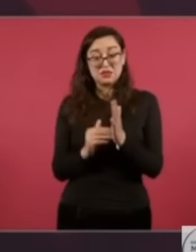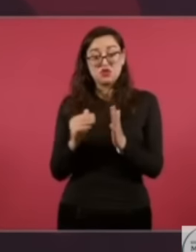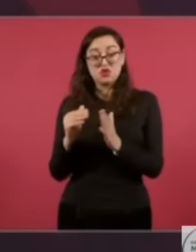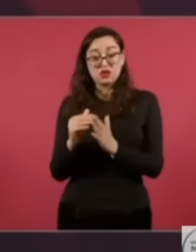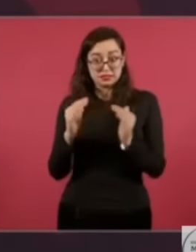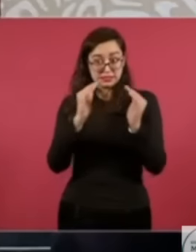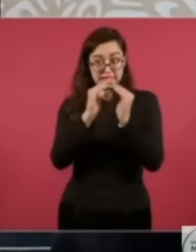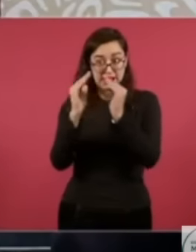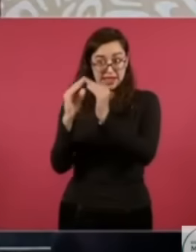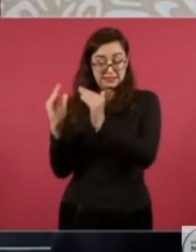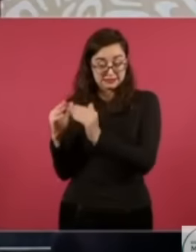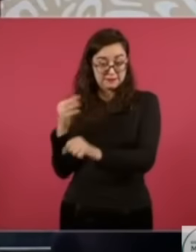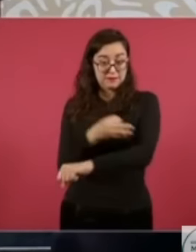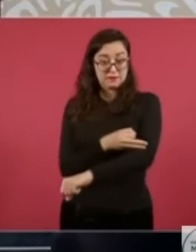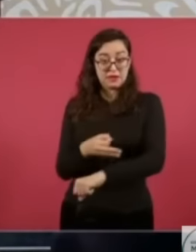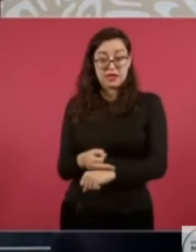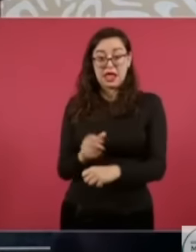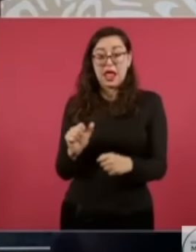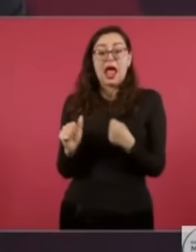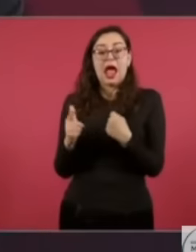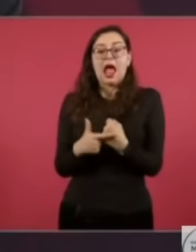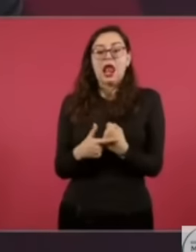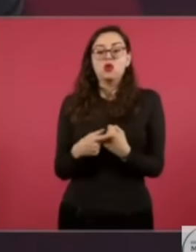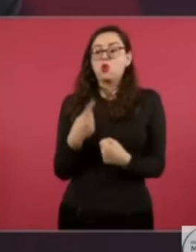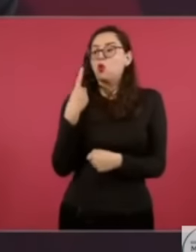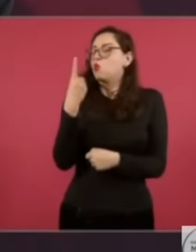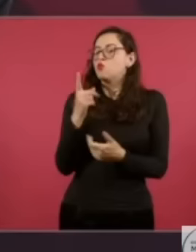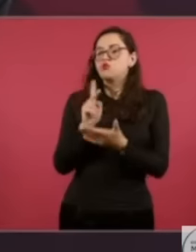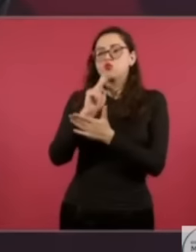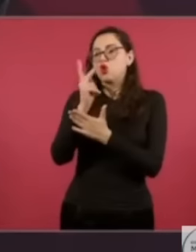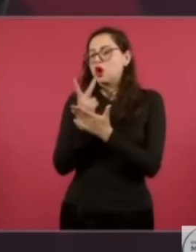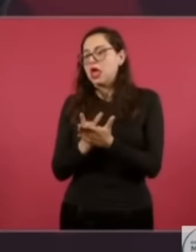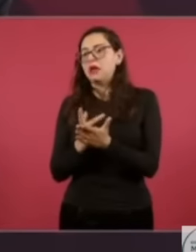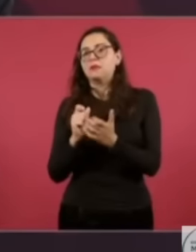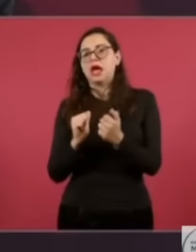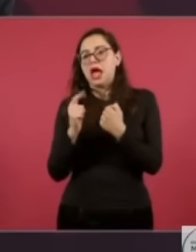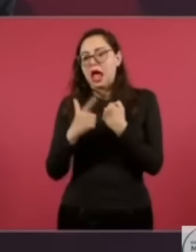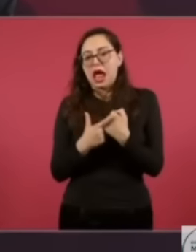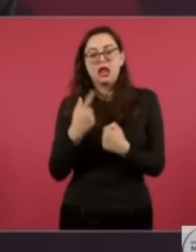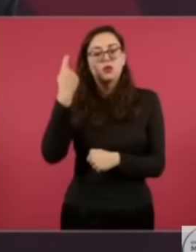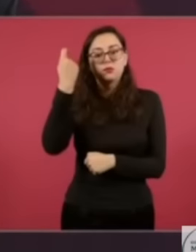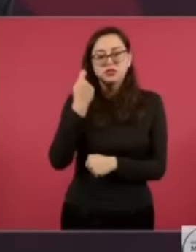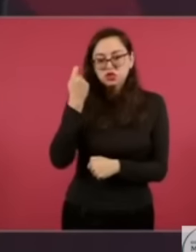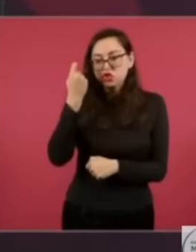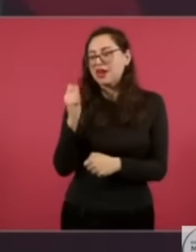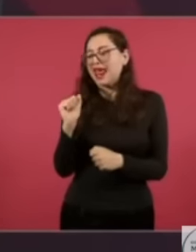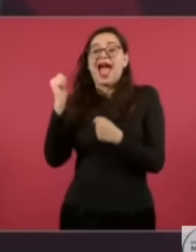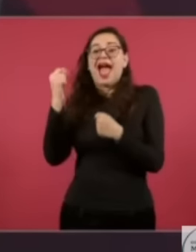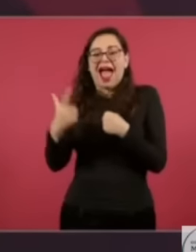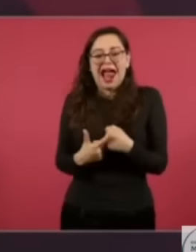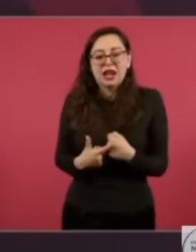llega cuando menos un apoyo, un programa de bienestar o una pequeña porción del